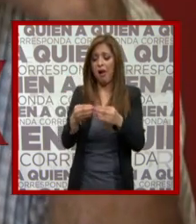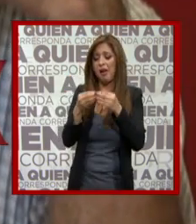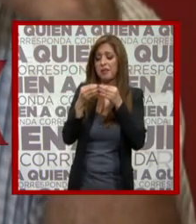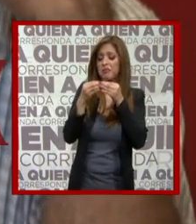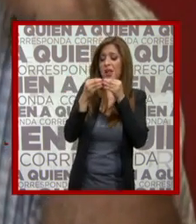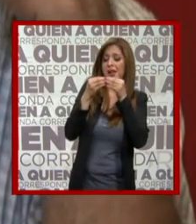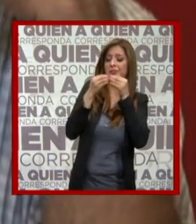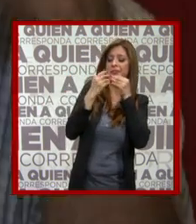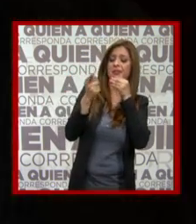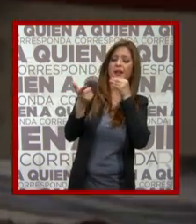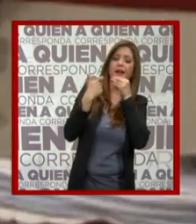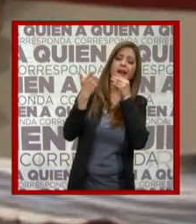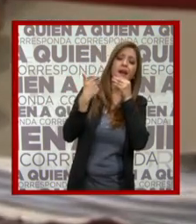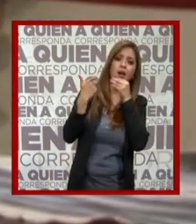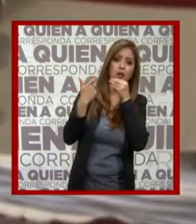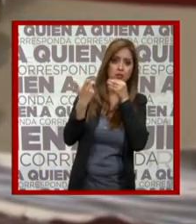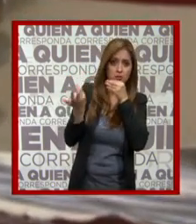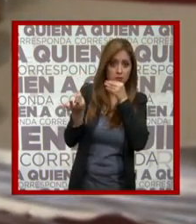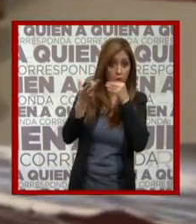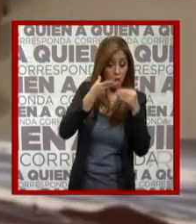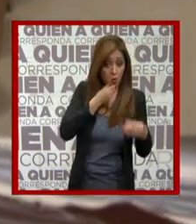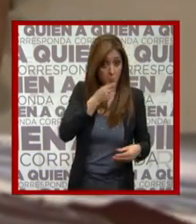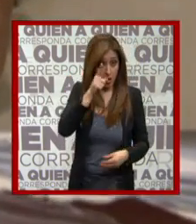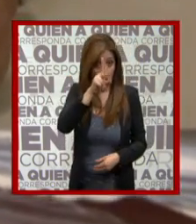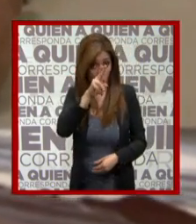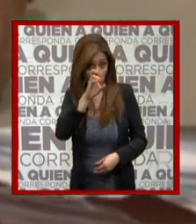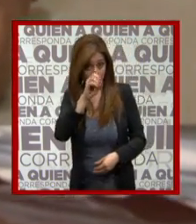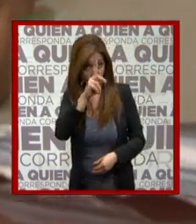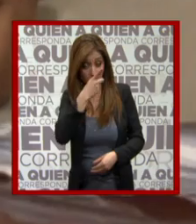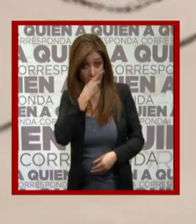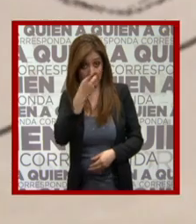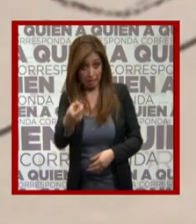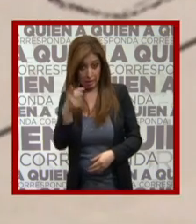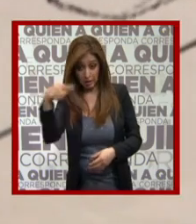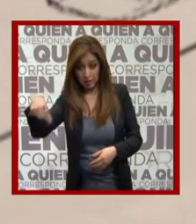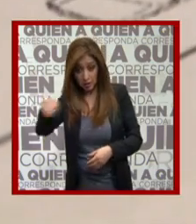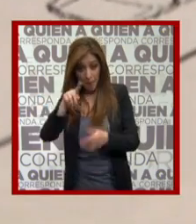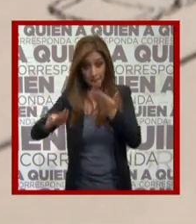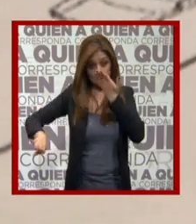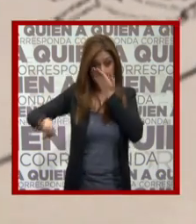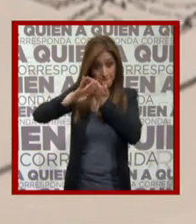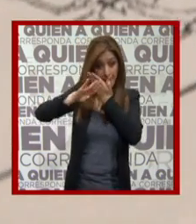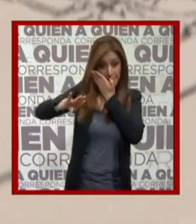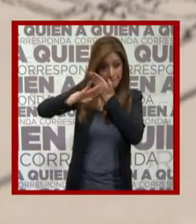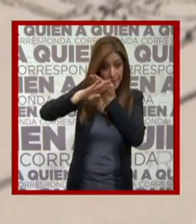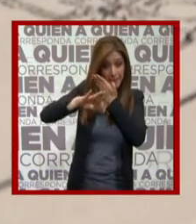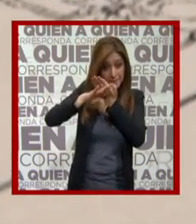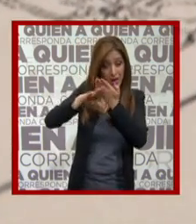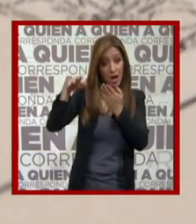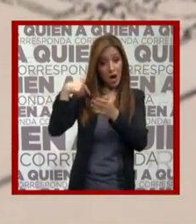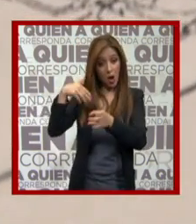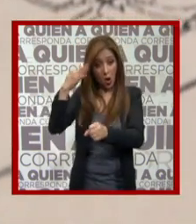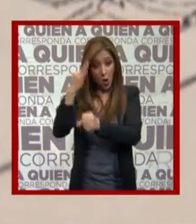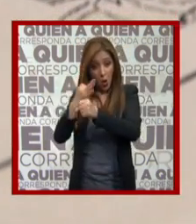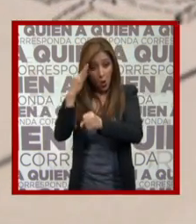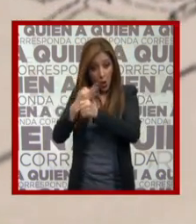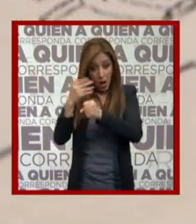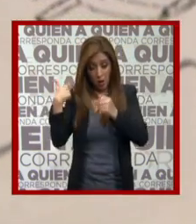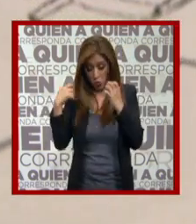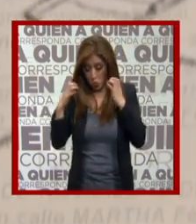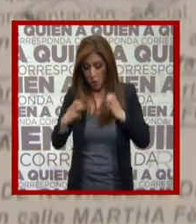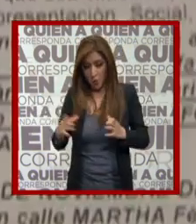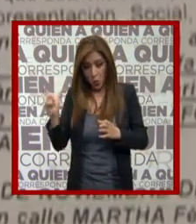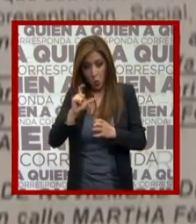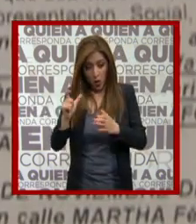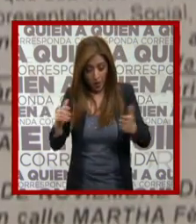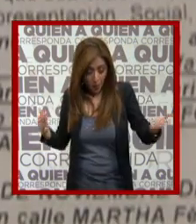en la comandancia sur. Roberto Ferrales expresó que como consecuencia de esas amenazas y de las lesiones físicas que sufrió después del